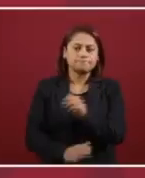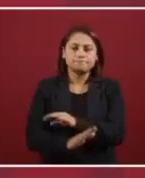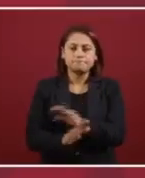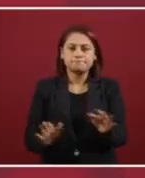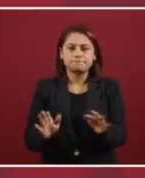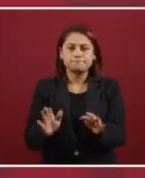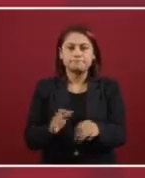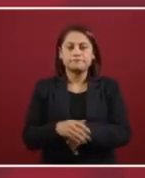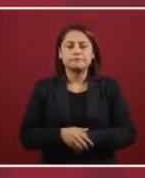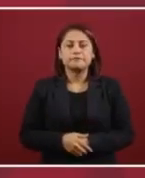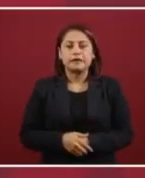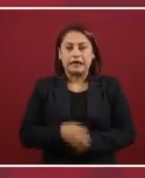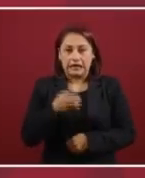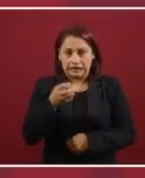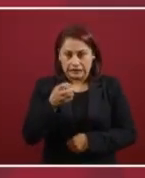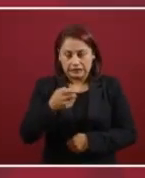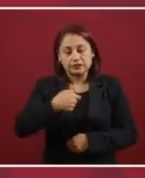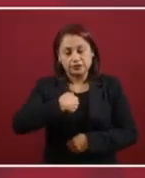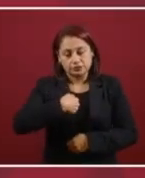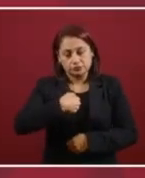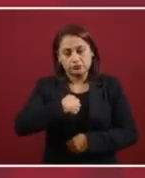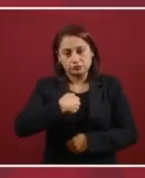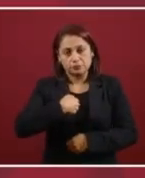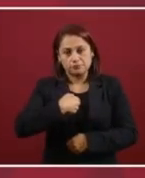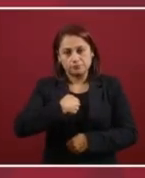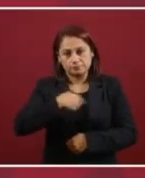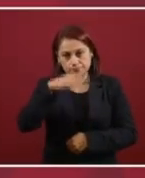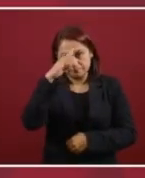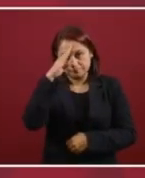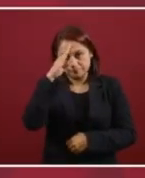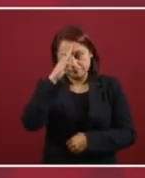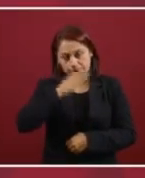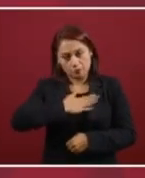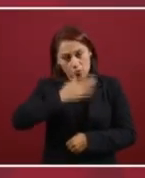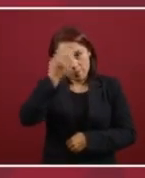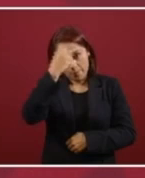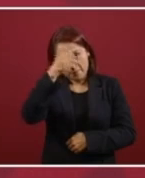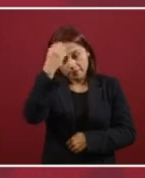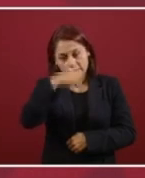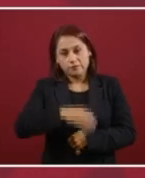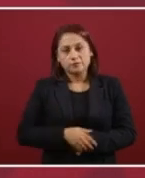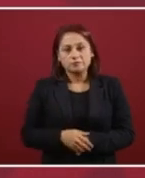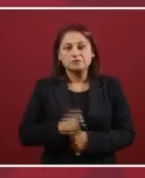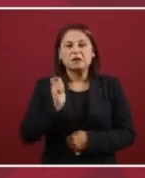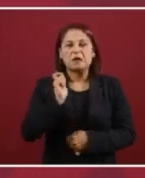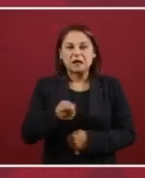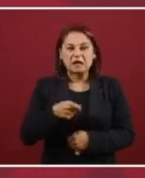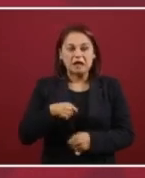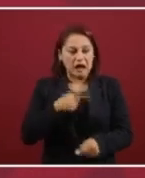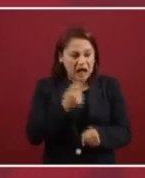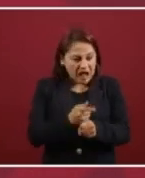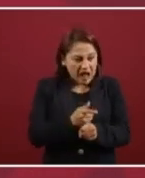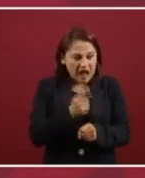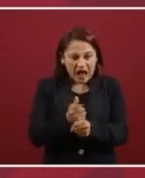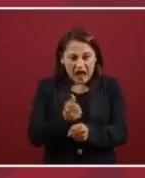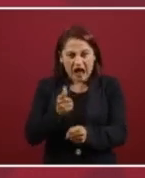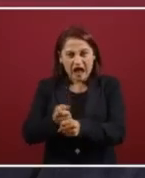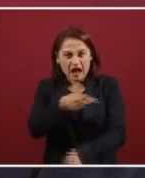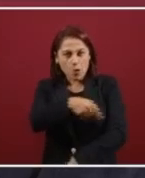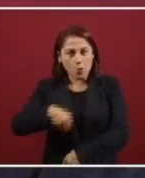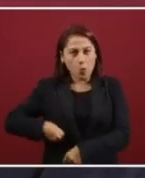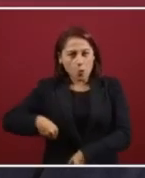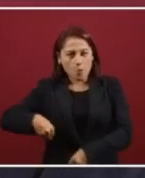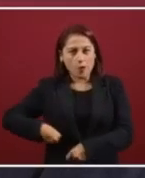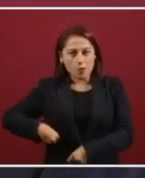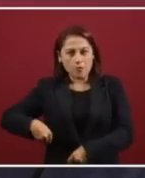que esa era mi postura, no desatar la persecución a